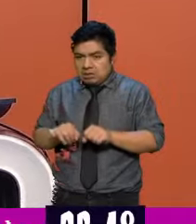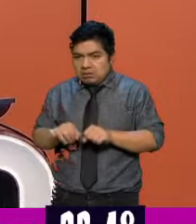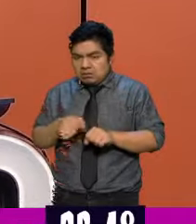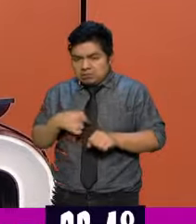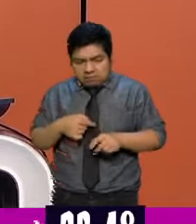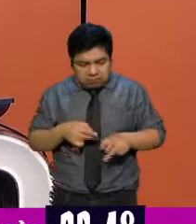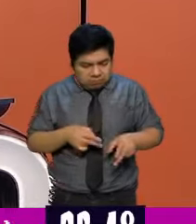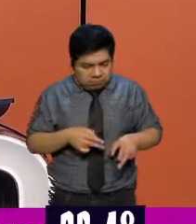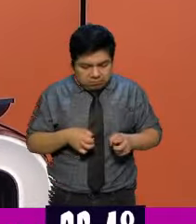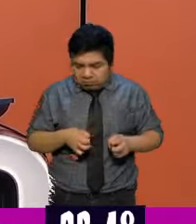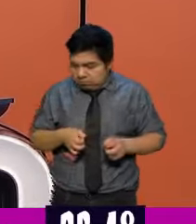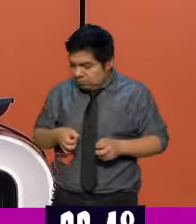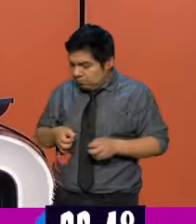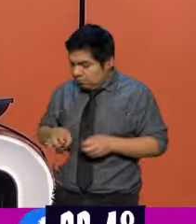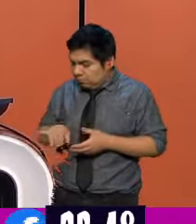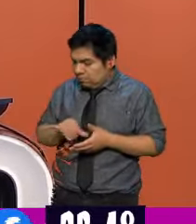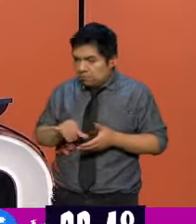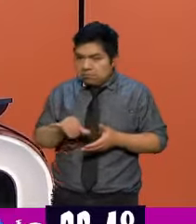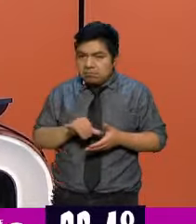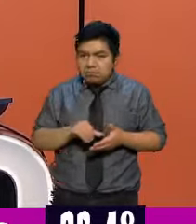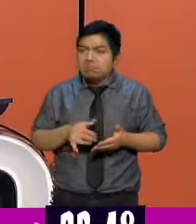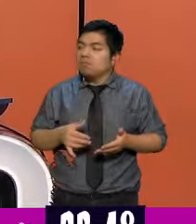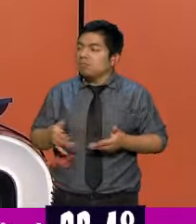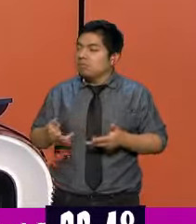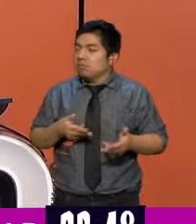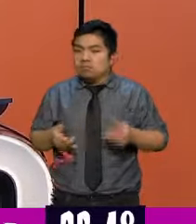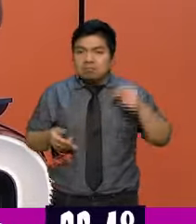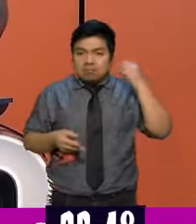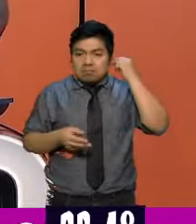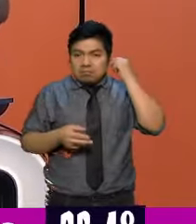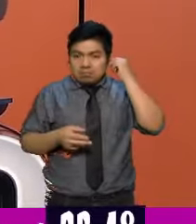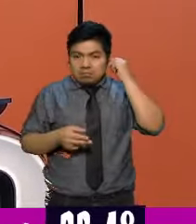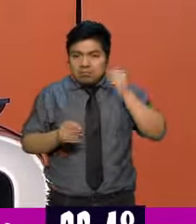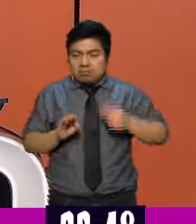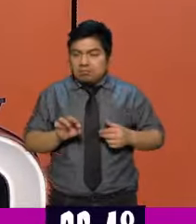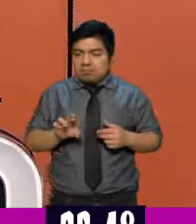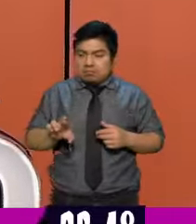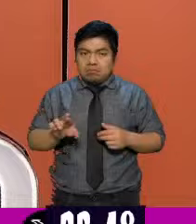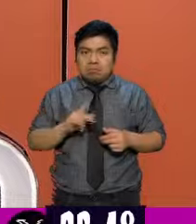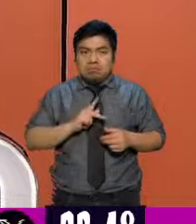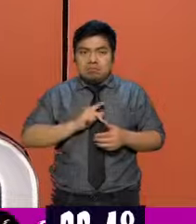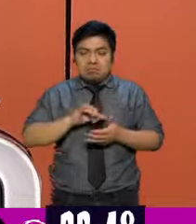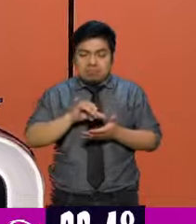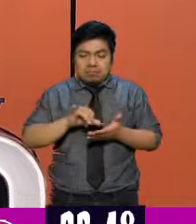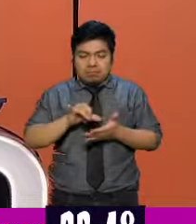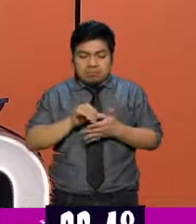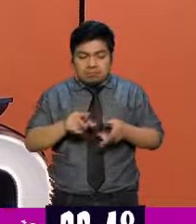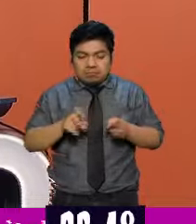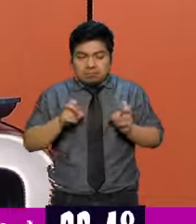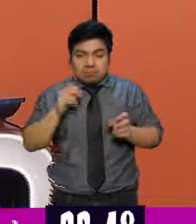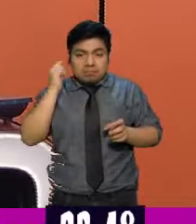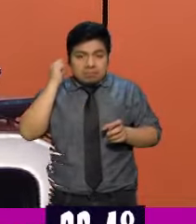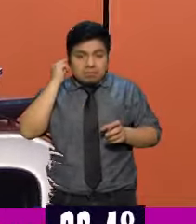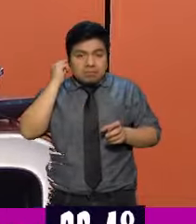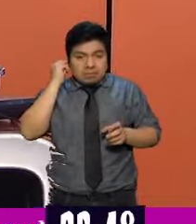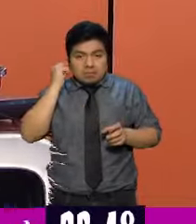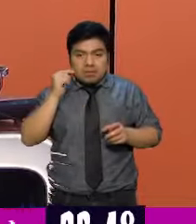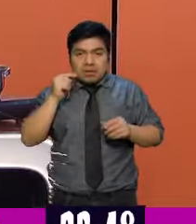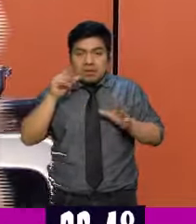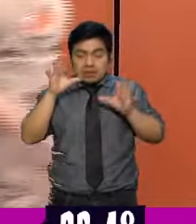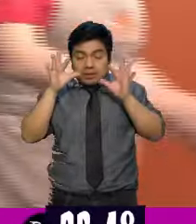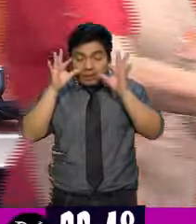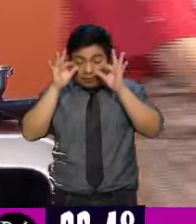mi aceite. ¿Quién se robó el aceite del chef? Fue Fer que me quitó mi aceite. Voy a buscar. Vamos a cerrar todos los ojos.